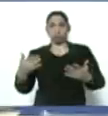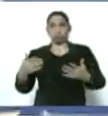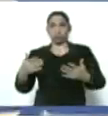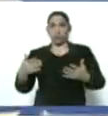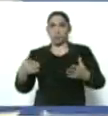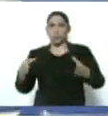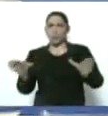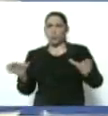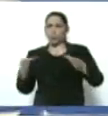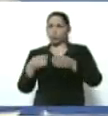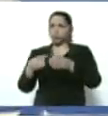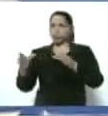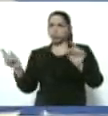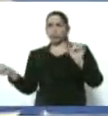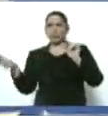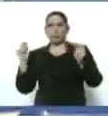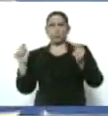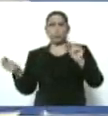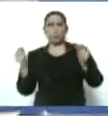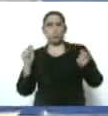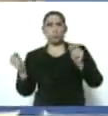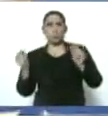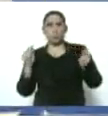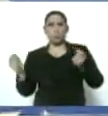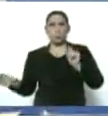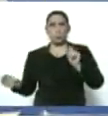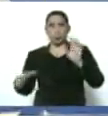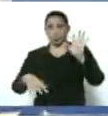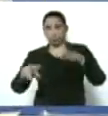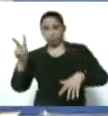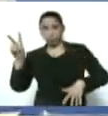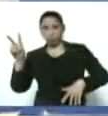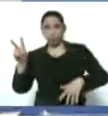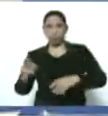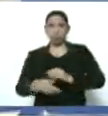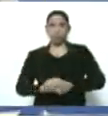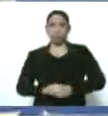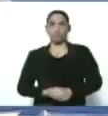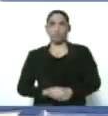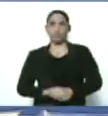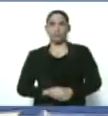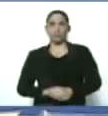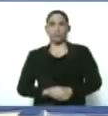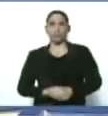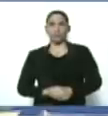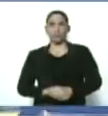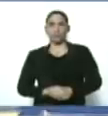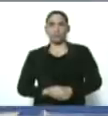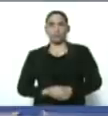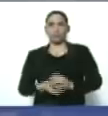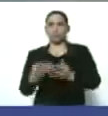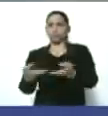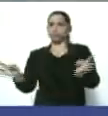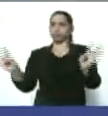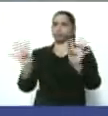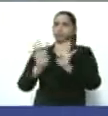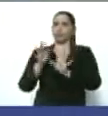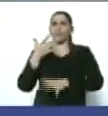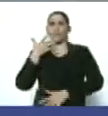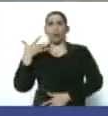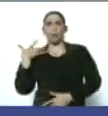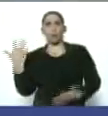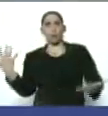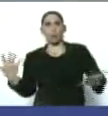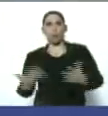si la vieron, al mediodía. Una mesa redonda famosa,